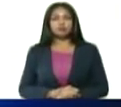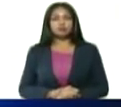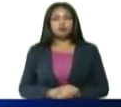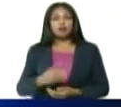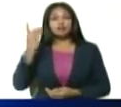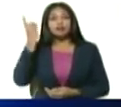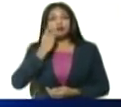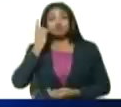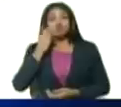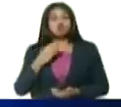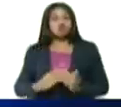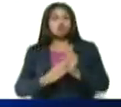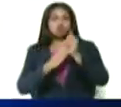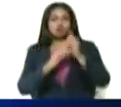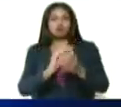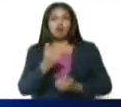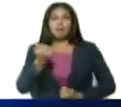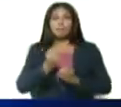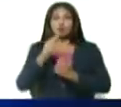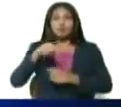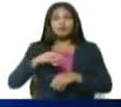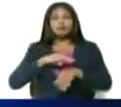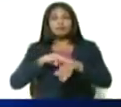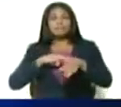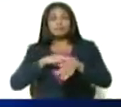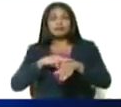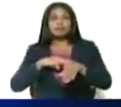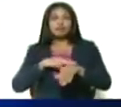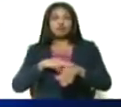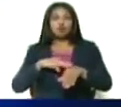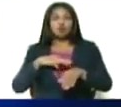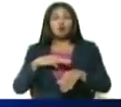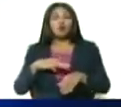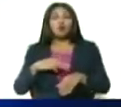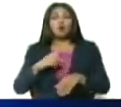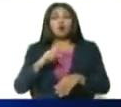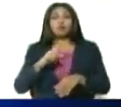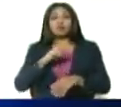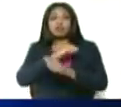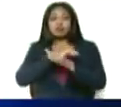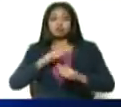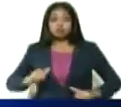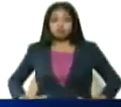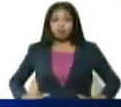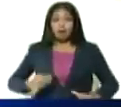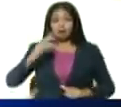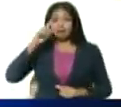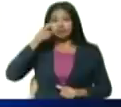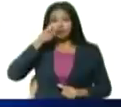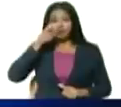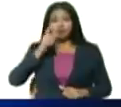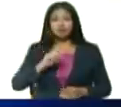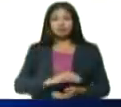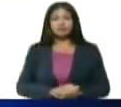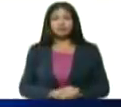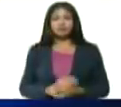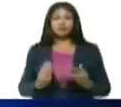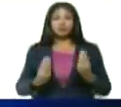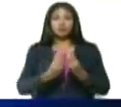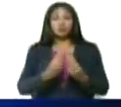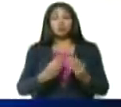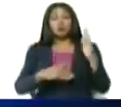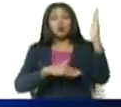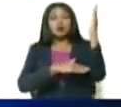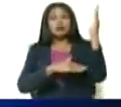Darío Vivas, bajo el apoyo del ministro Néstor Reverol y con la Iglesia Católica